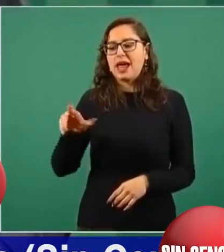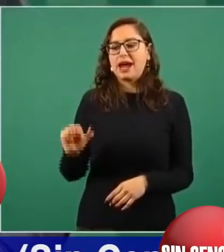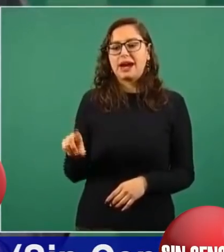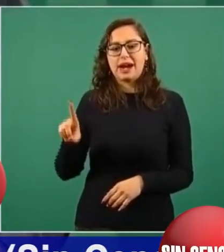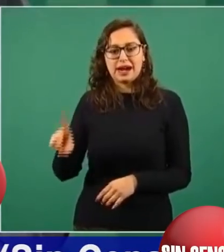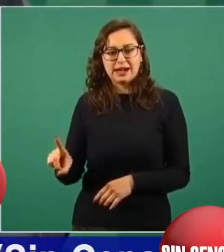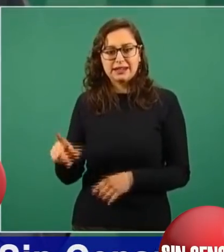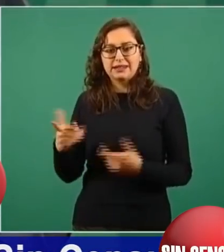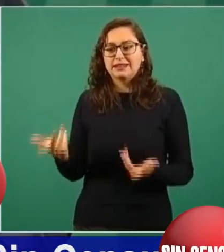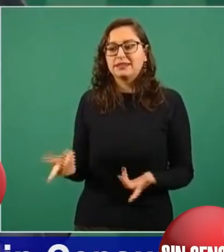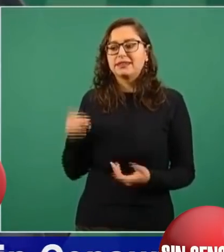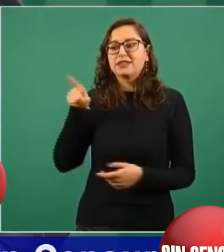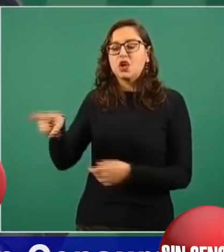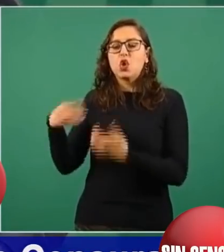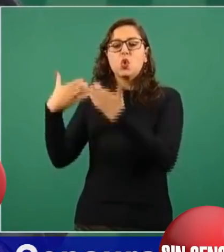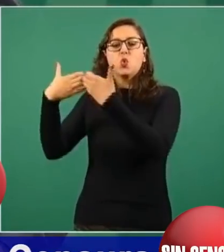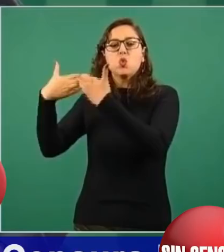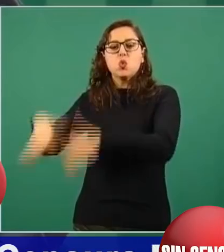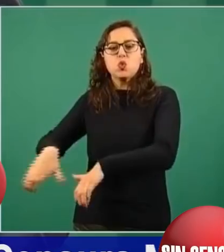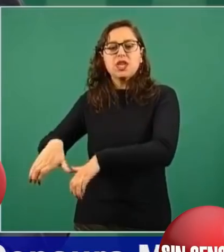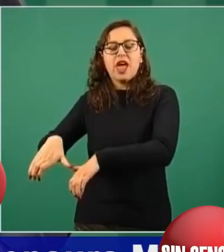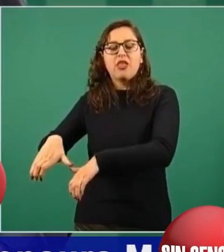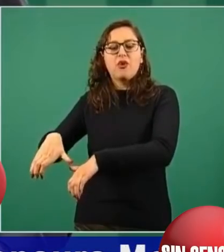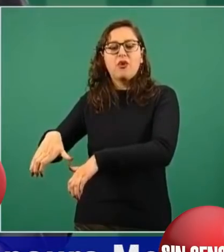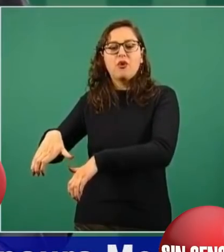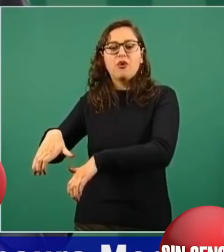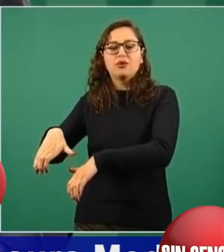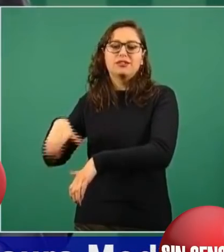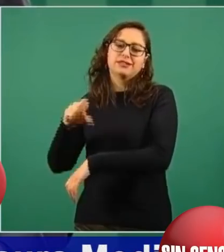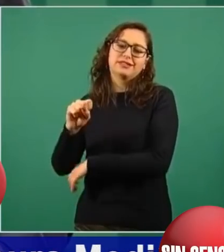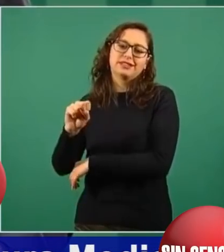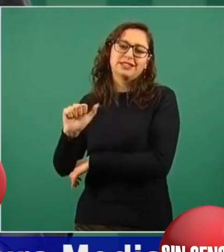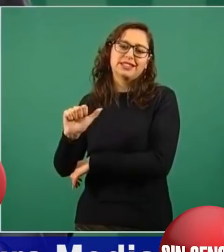cuñado de Carlos Salinas de Gortari.